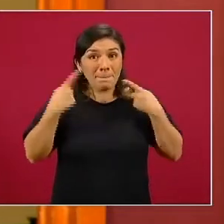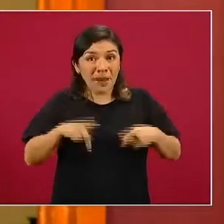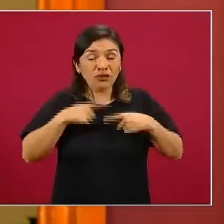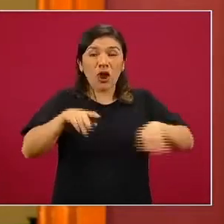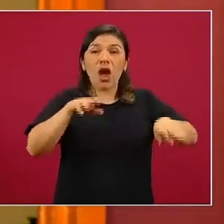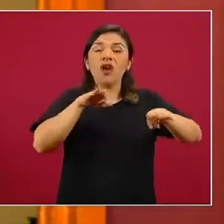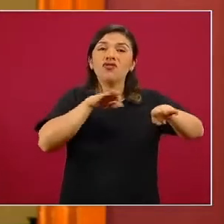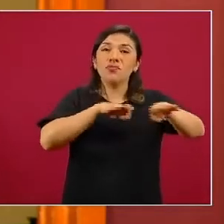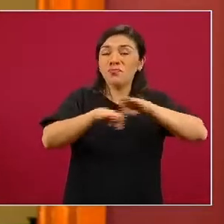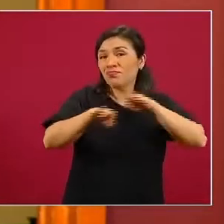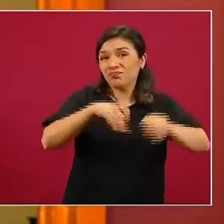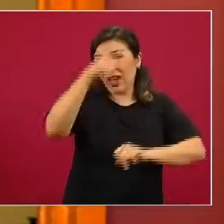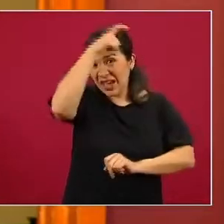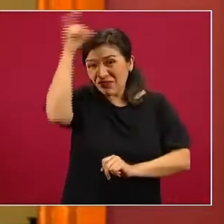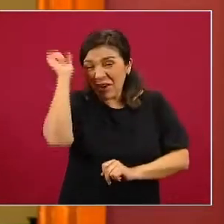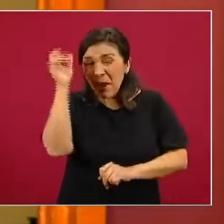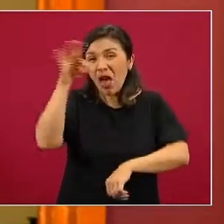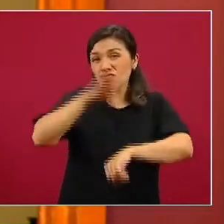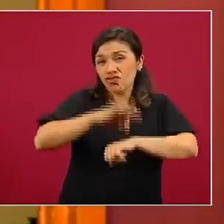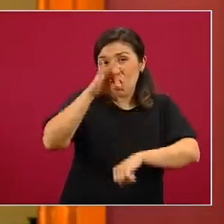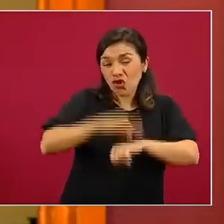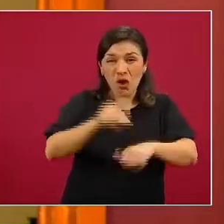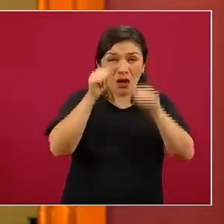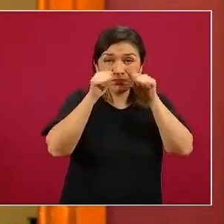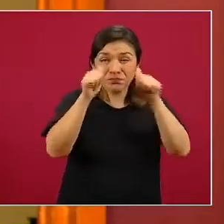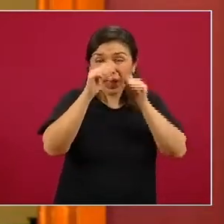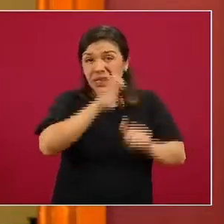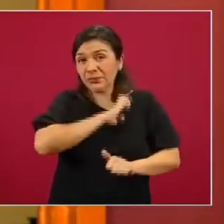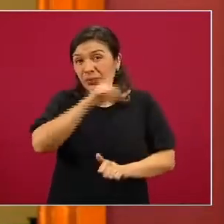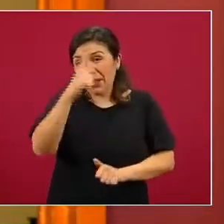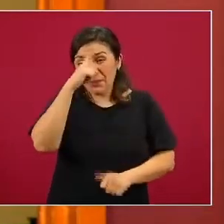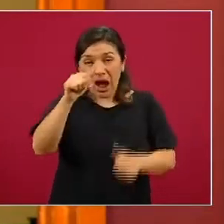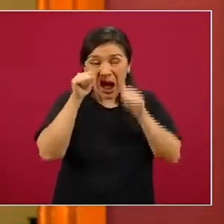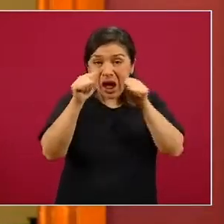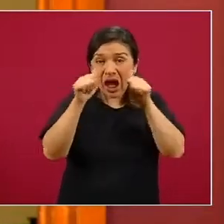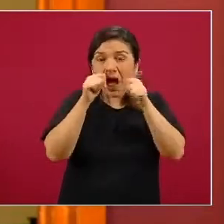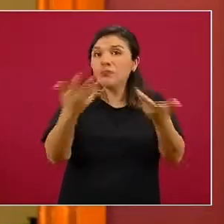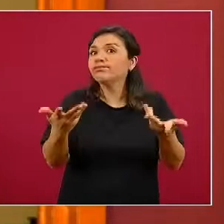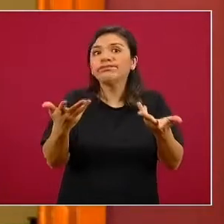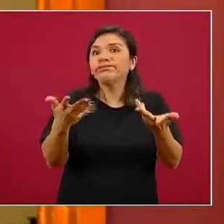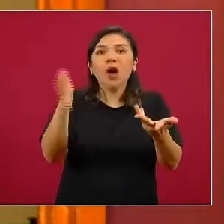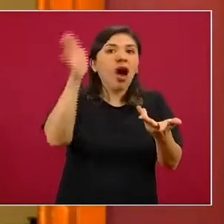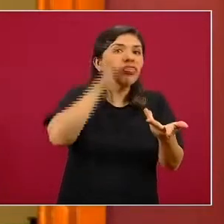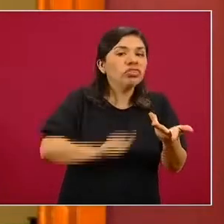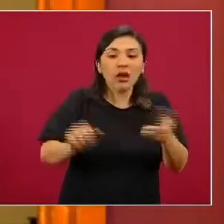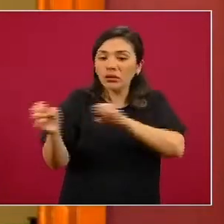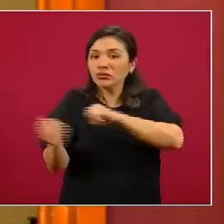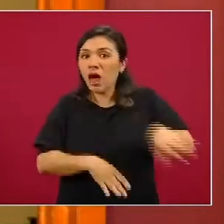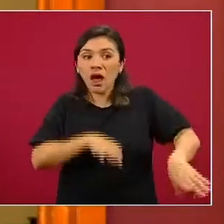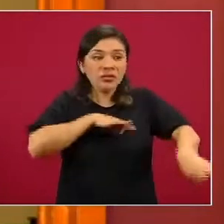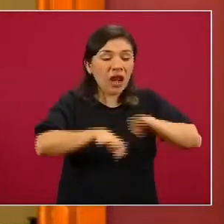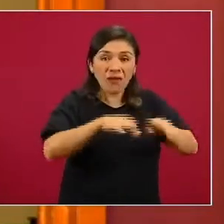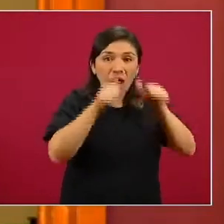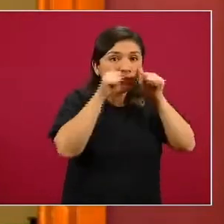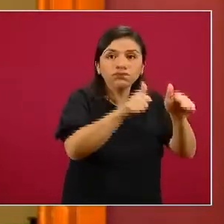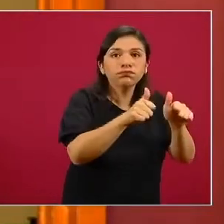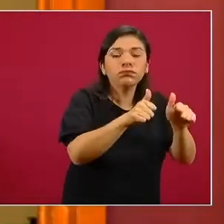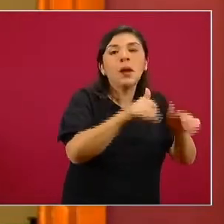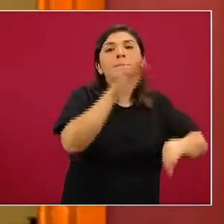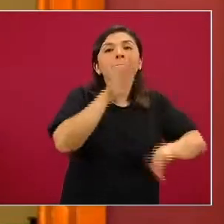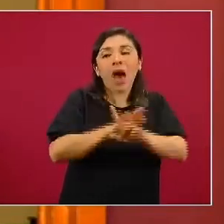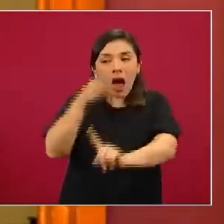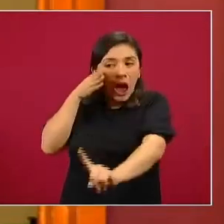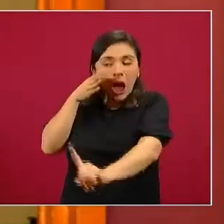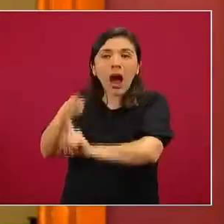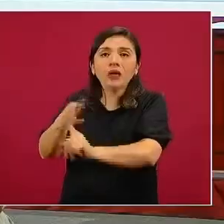médico especializado y de todo tipo de personal sanitario, pues dejó de hacer sus actividades y se ha concentrado